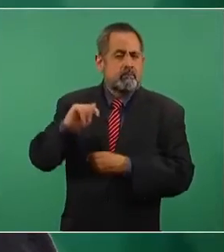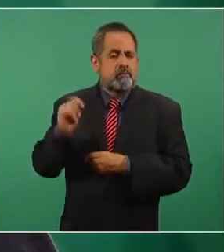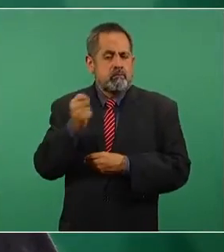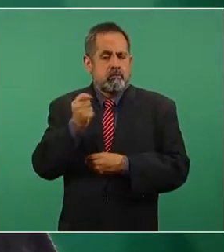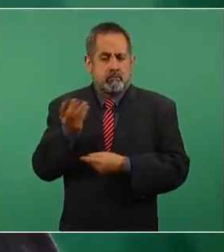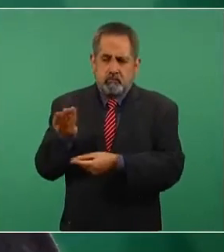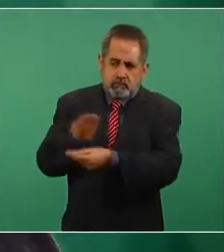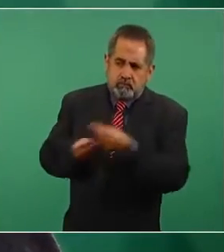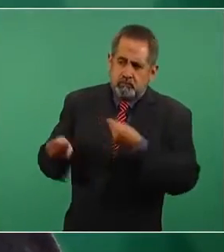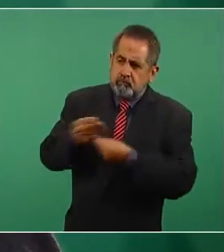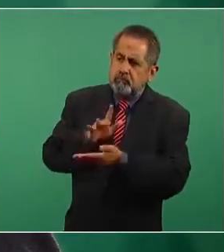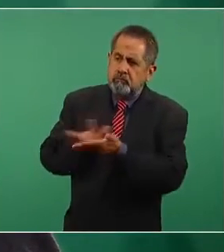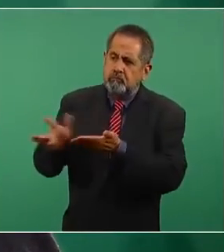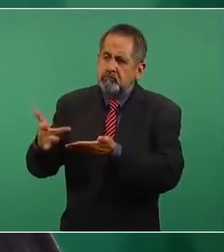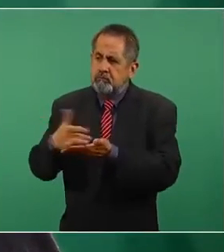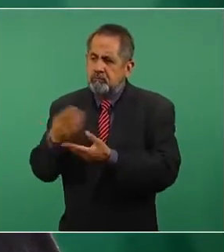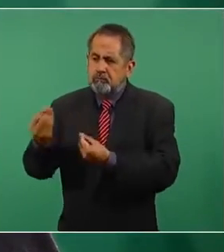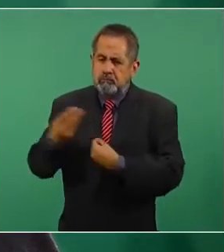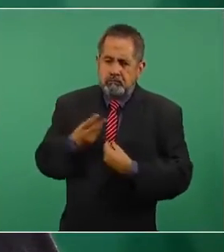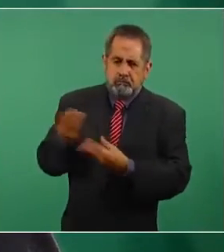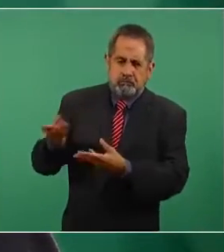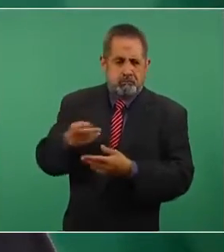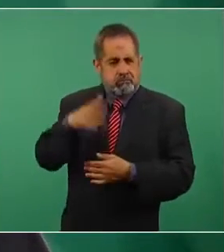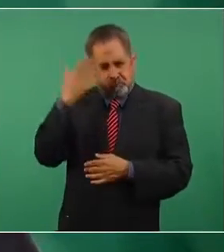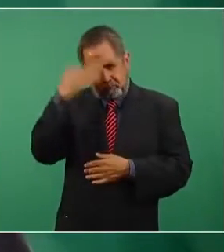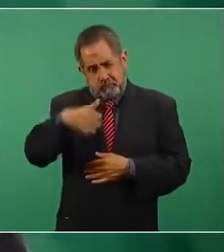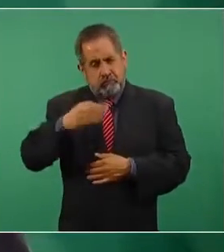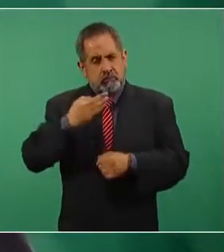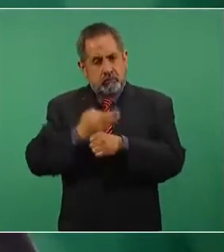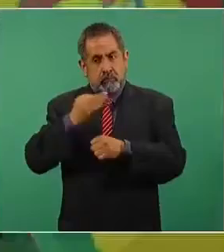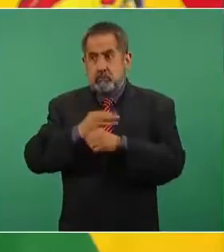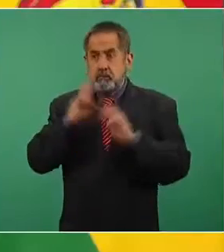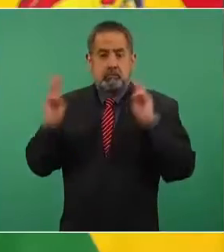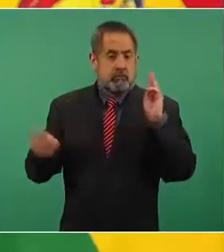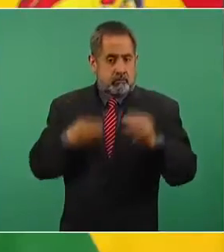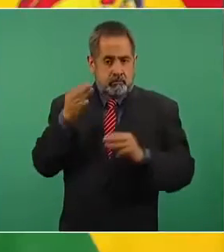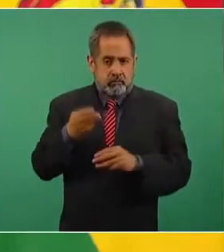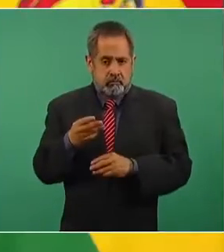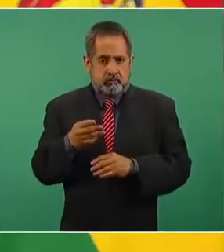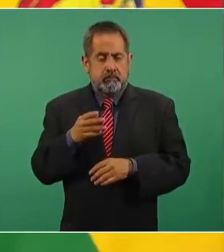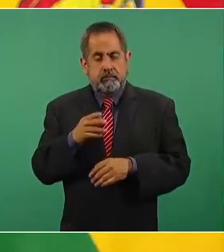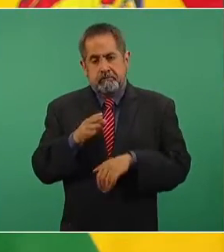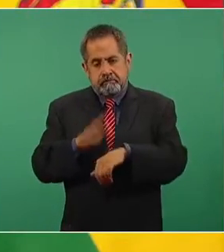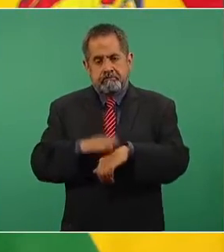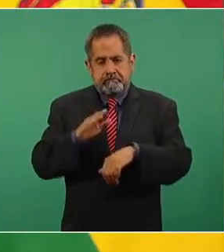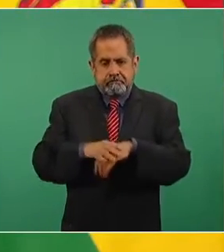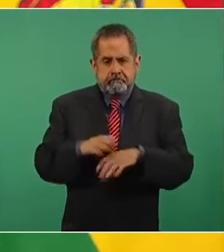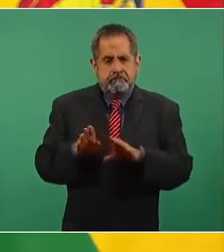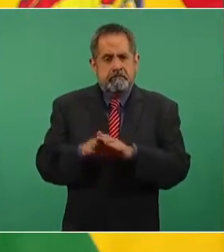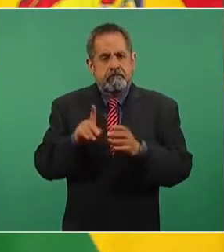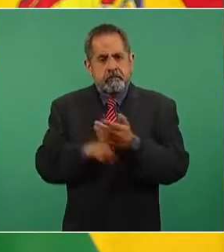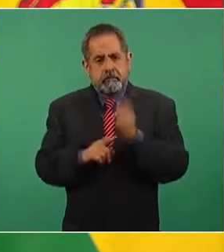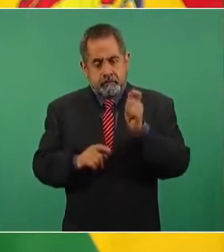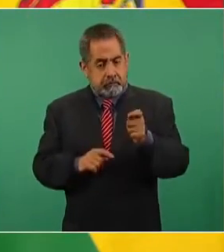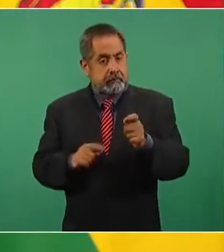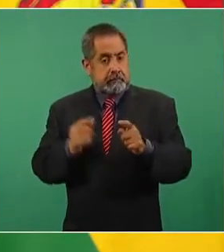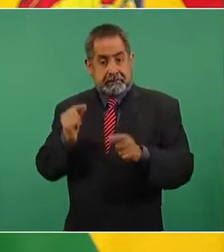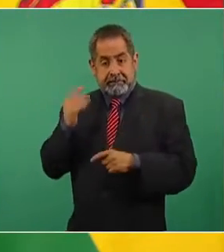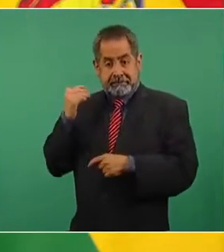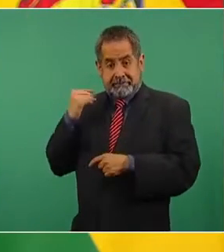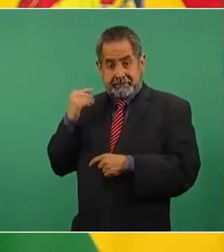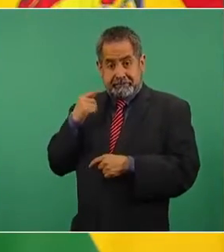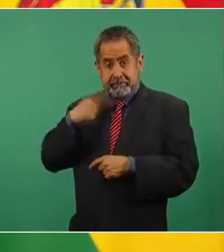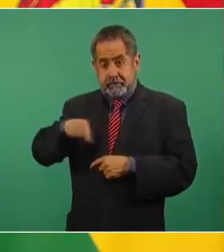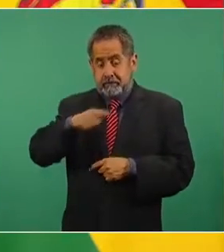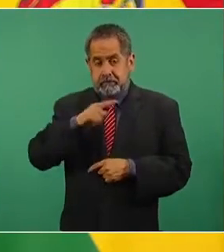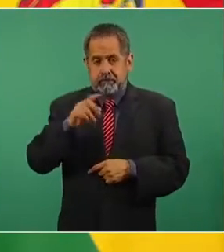porque hoy en día, como ustedes saben, se está debatiendo en el mundo y nos ha instruido el presidente que promovamos esa postura, cosa que hicimos recientemente en el